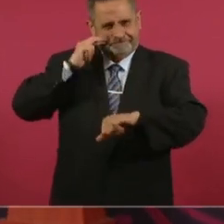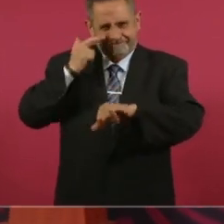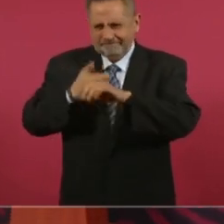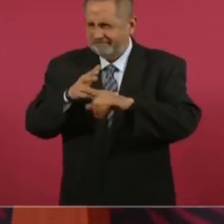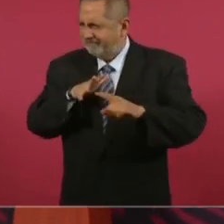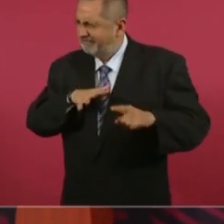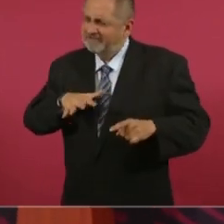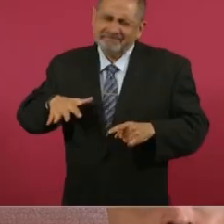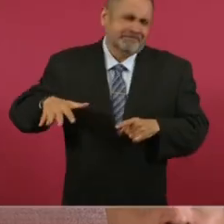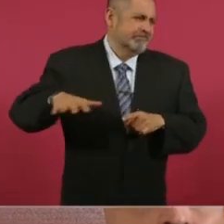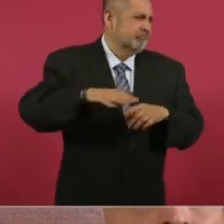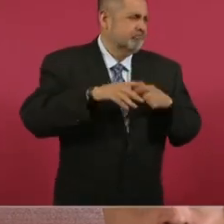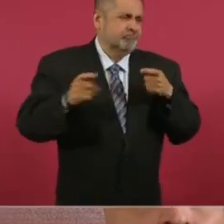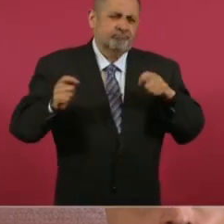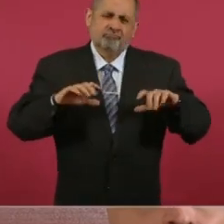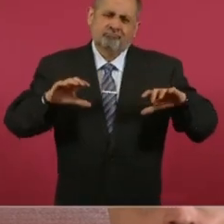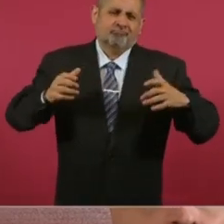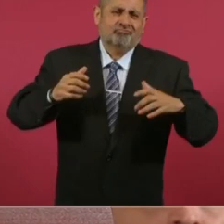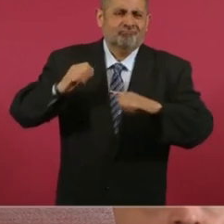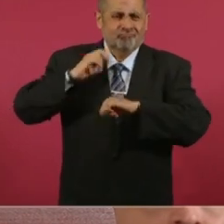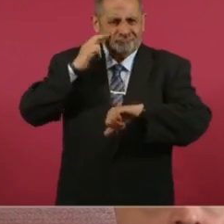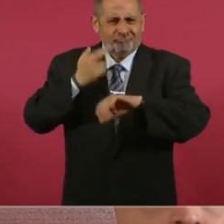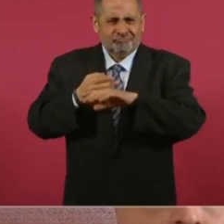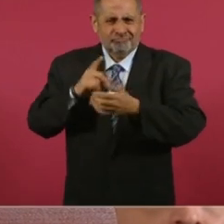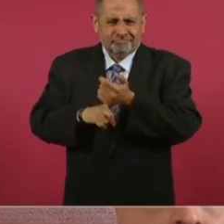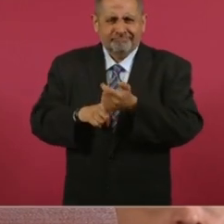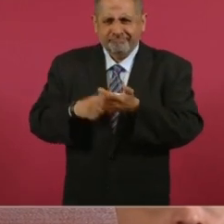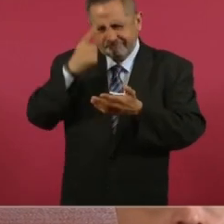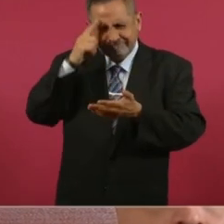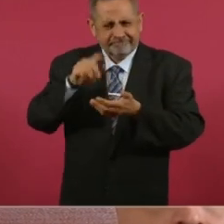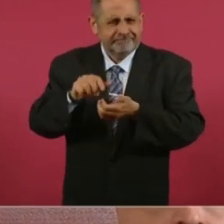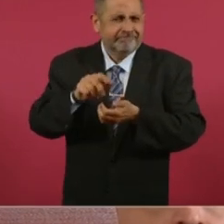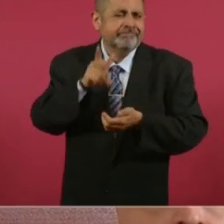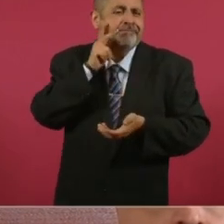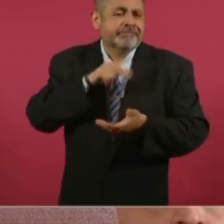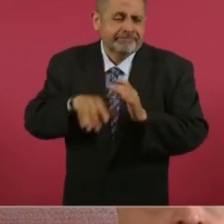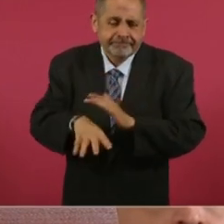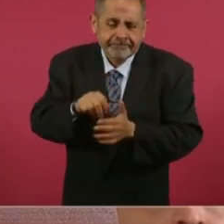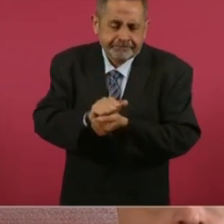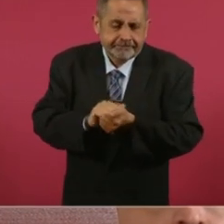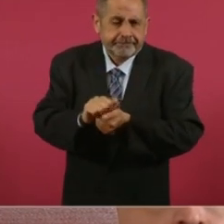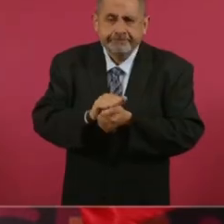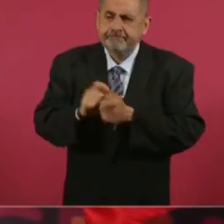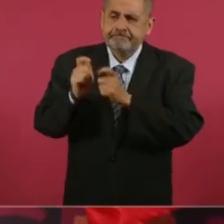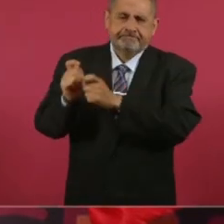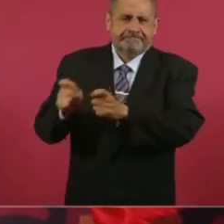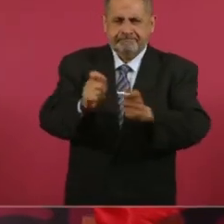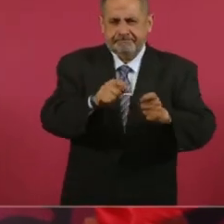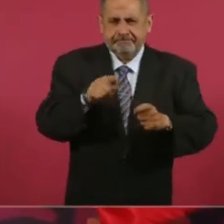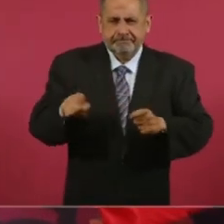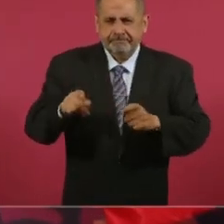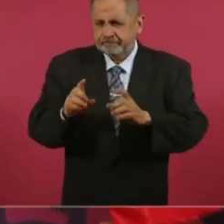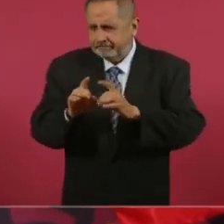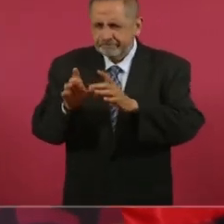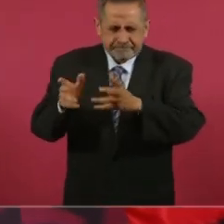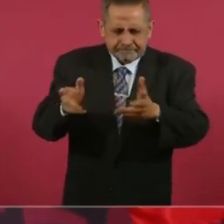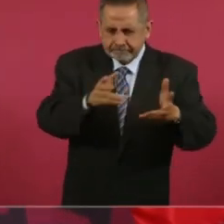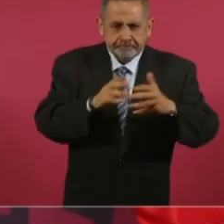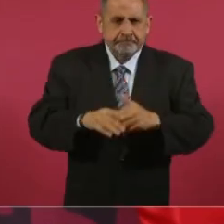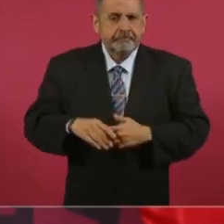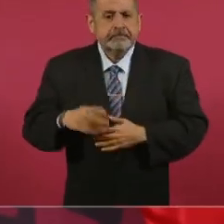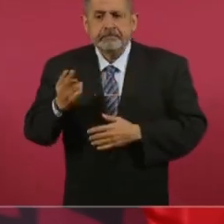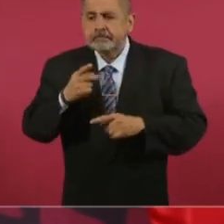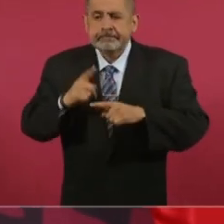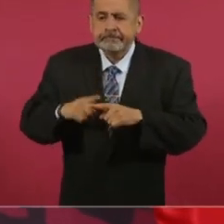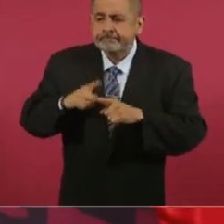ya de todo lo que tiene que ver con refinación, por las circunstancias, porque